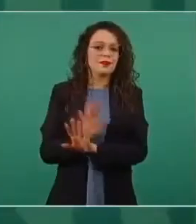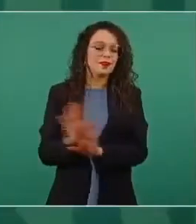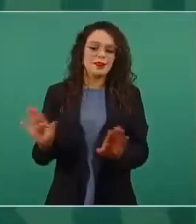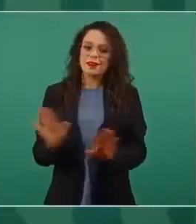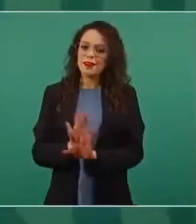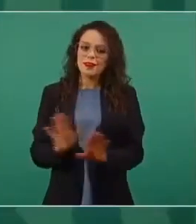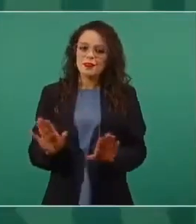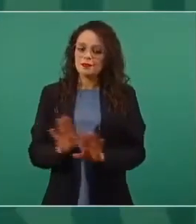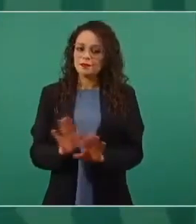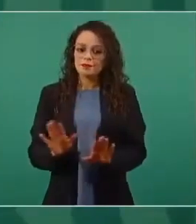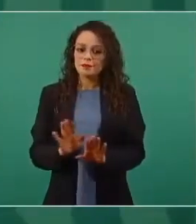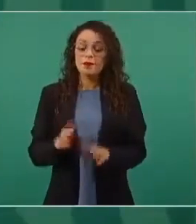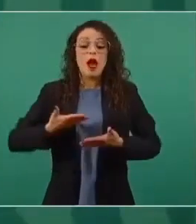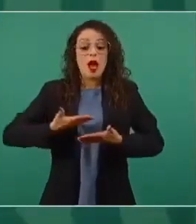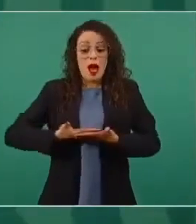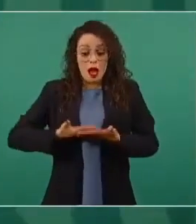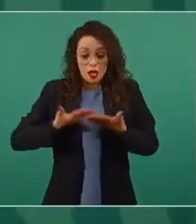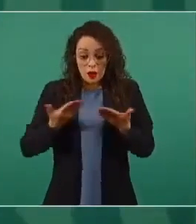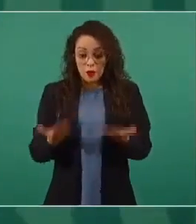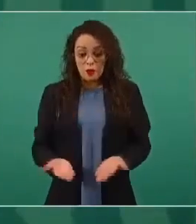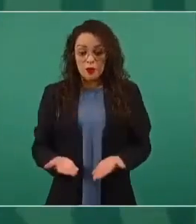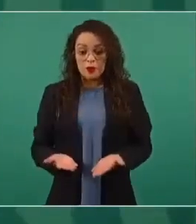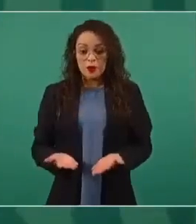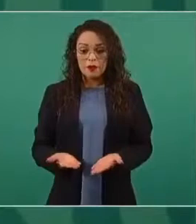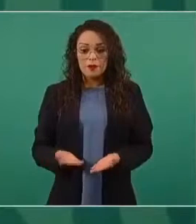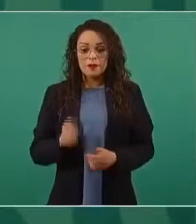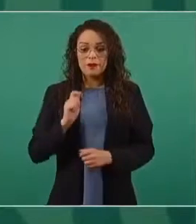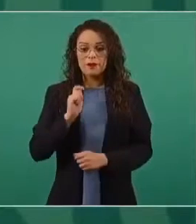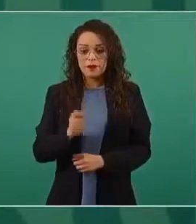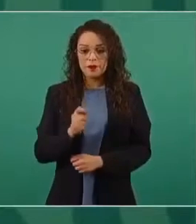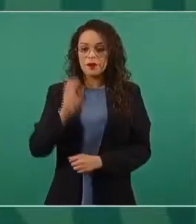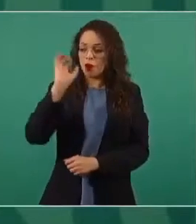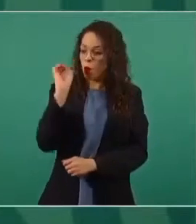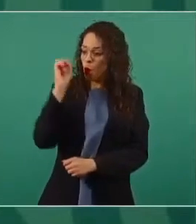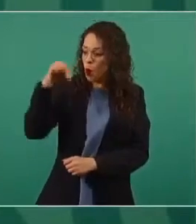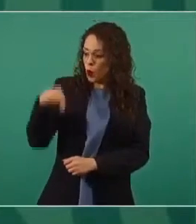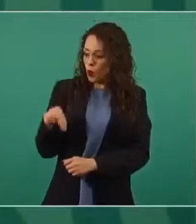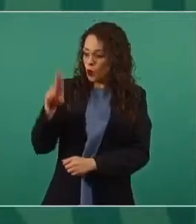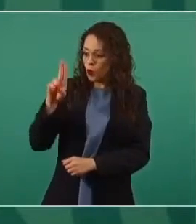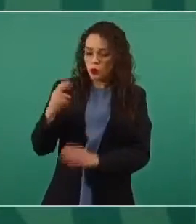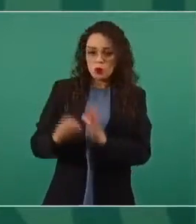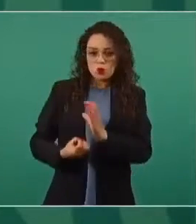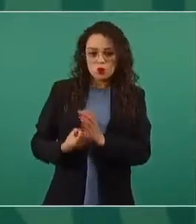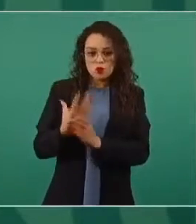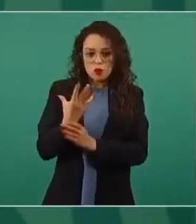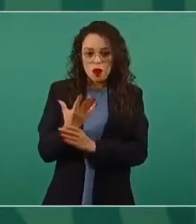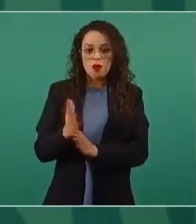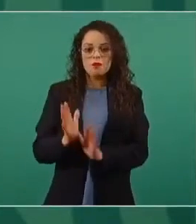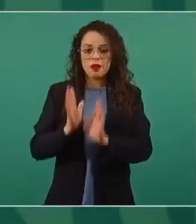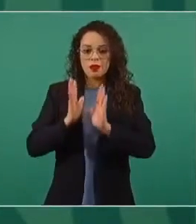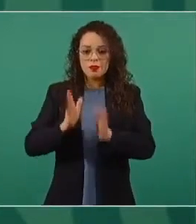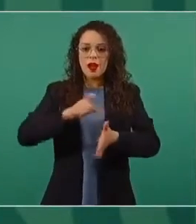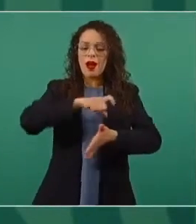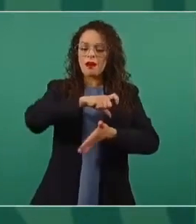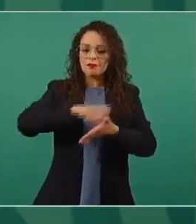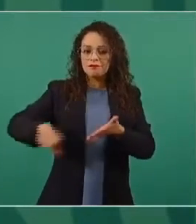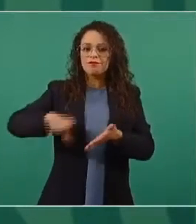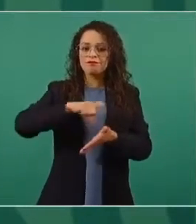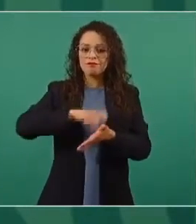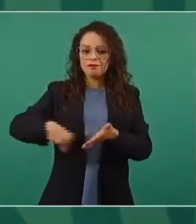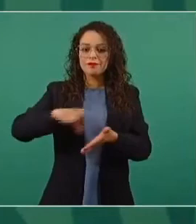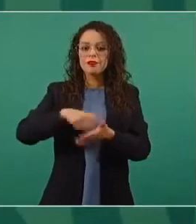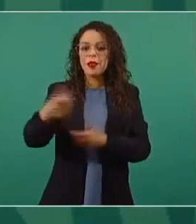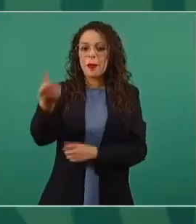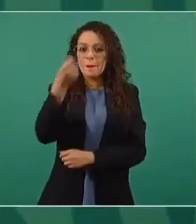adquiridas. Ahora ya tenemos este mecanismo con la ONU, se están comprando todos los medicamentos, ya